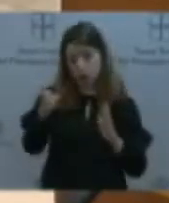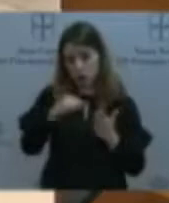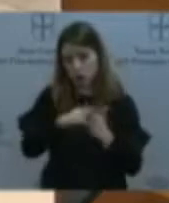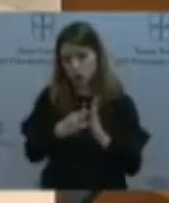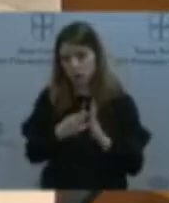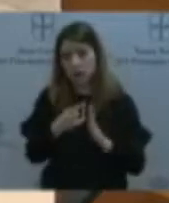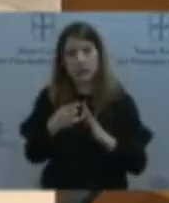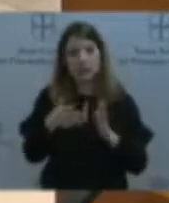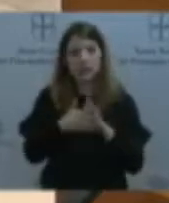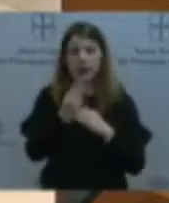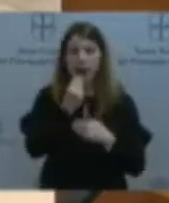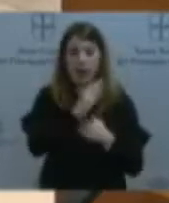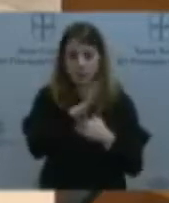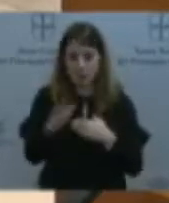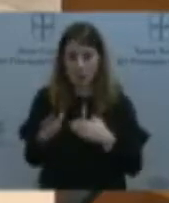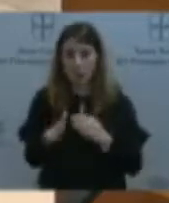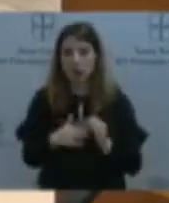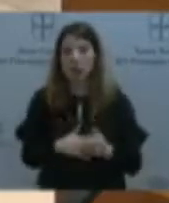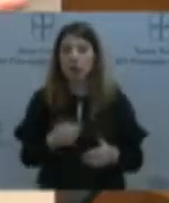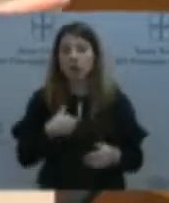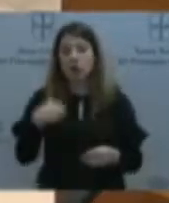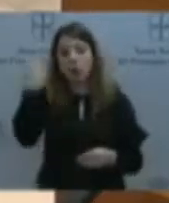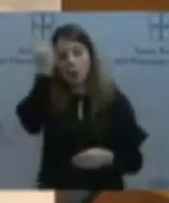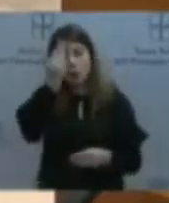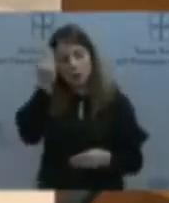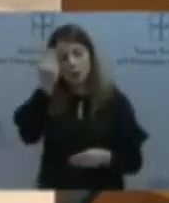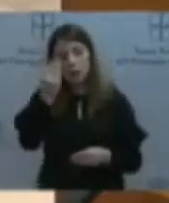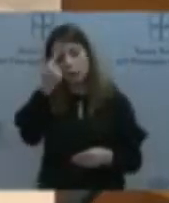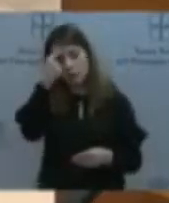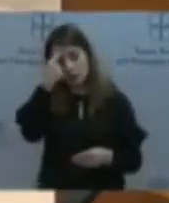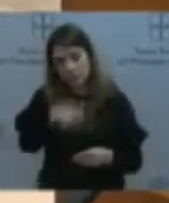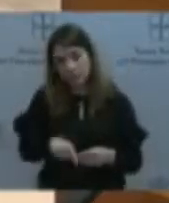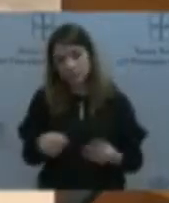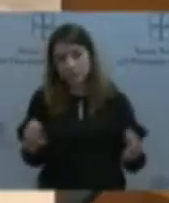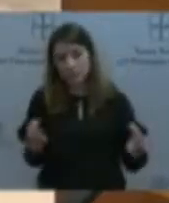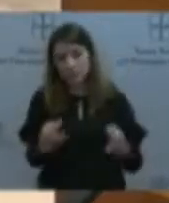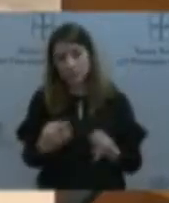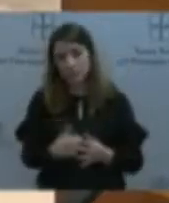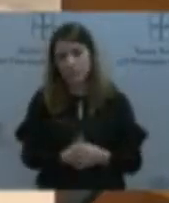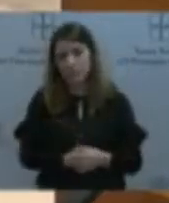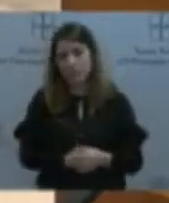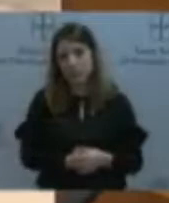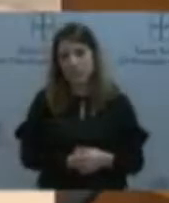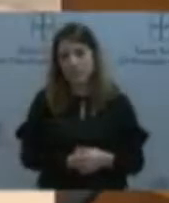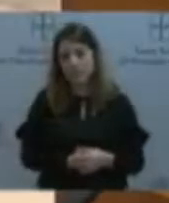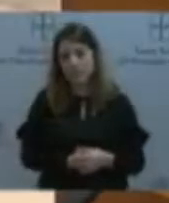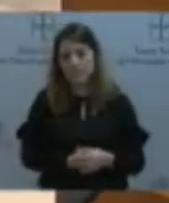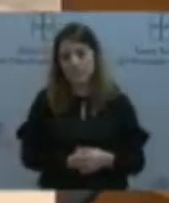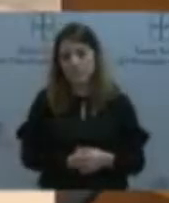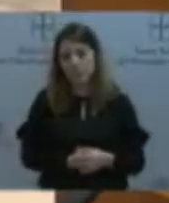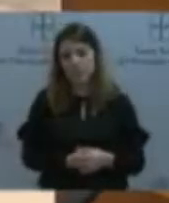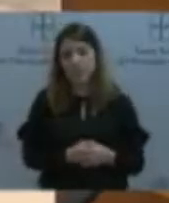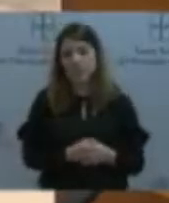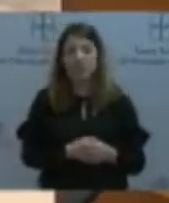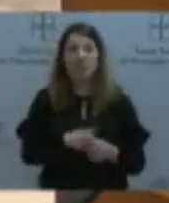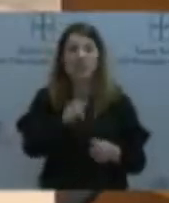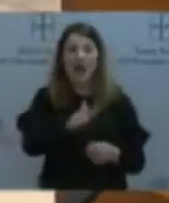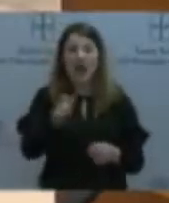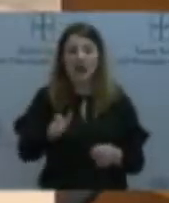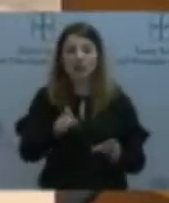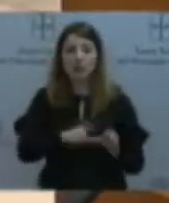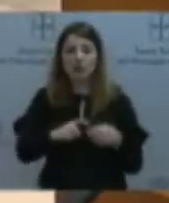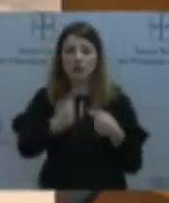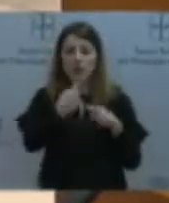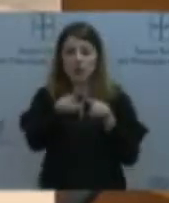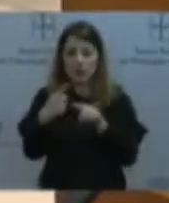así, teniendo en cuenta los distintos agentes participantes en el proceso. Naturalmente, tengo plena confianza en